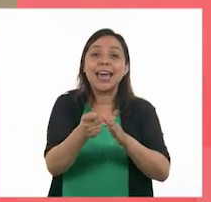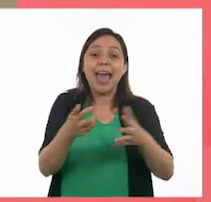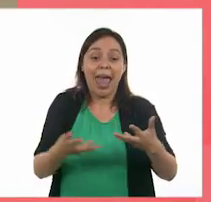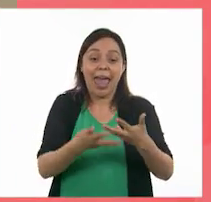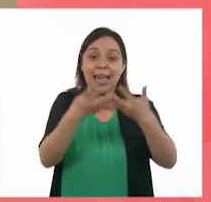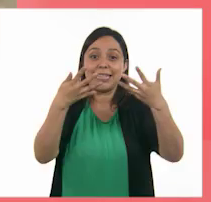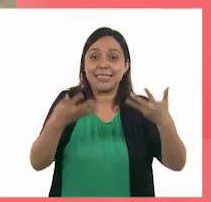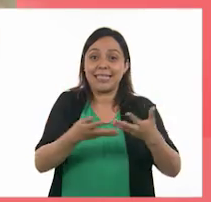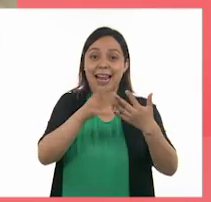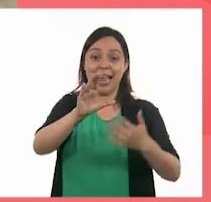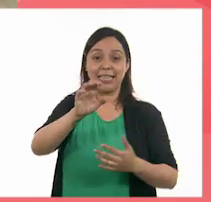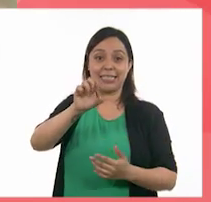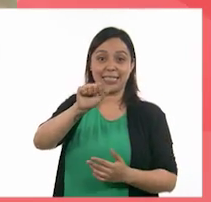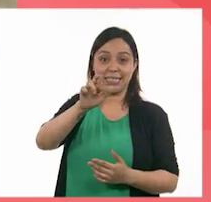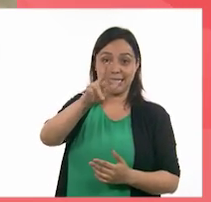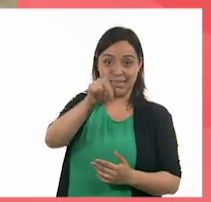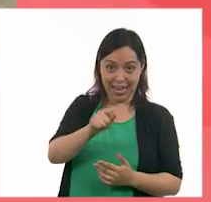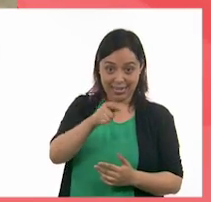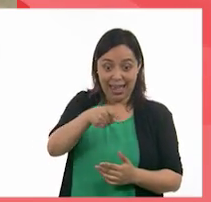ensalada Caesars.